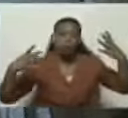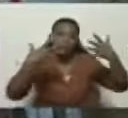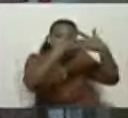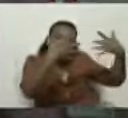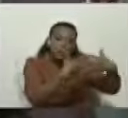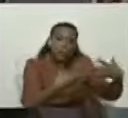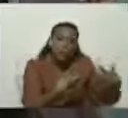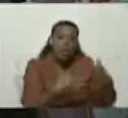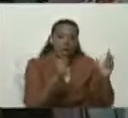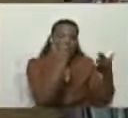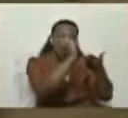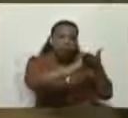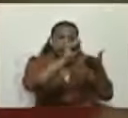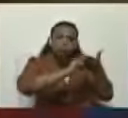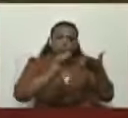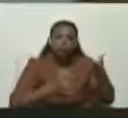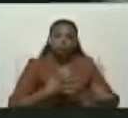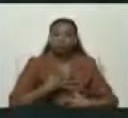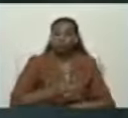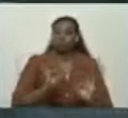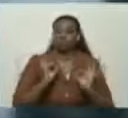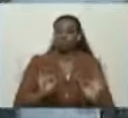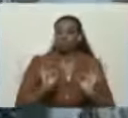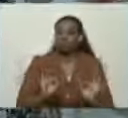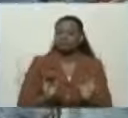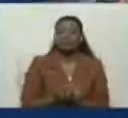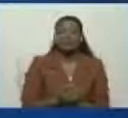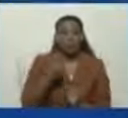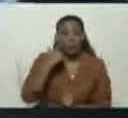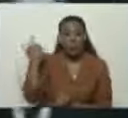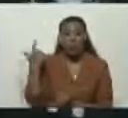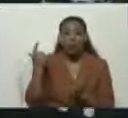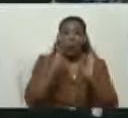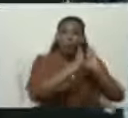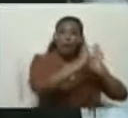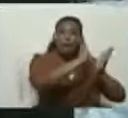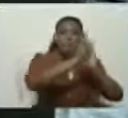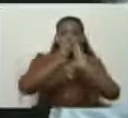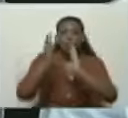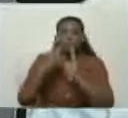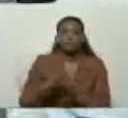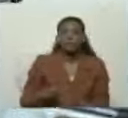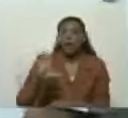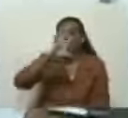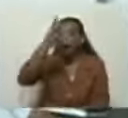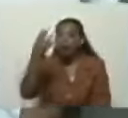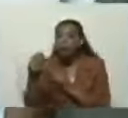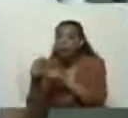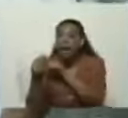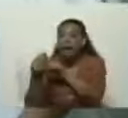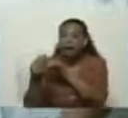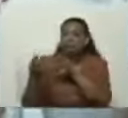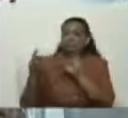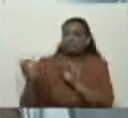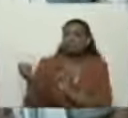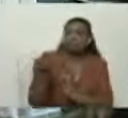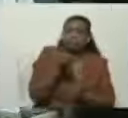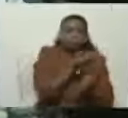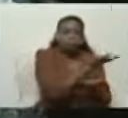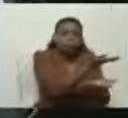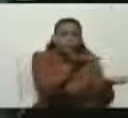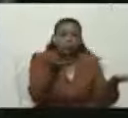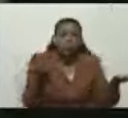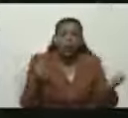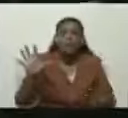sus libros aquí exhibidos en el pabellón de Sudáfrica. La selección